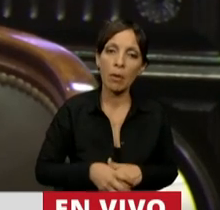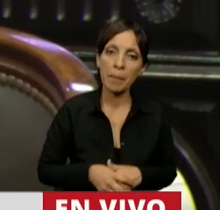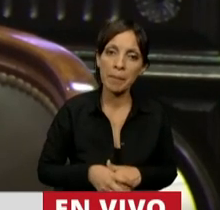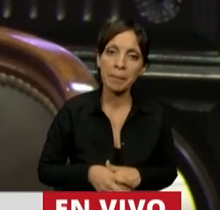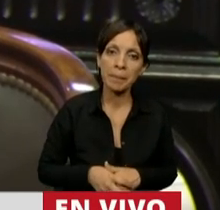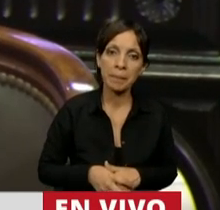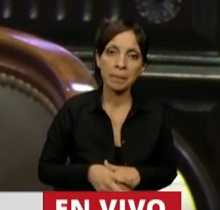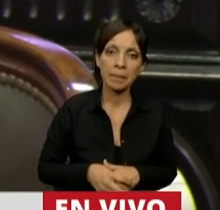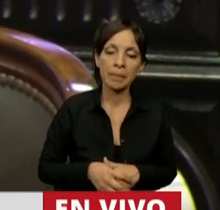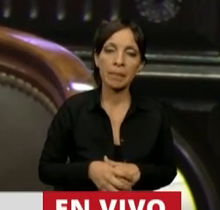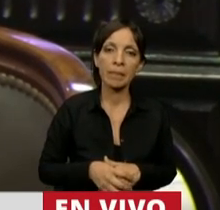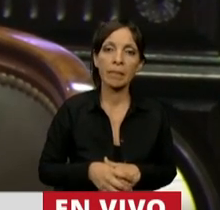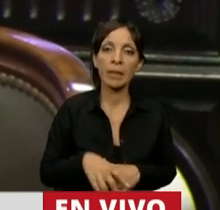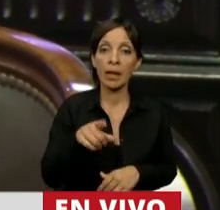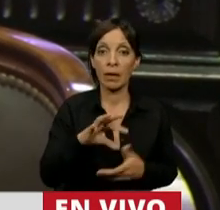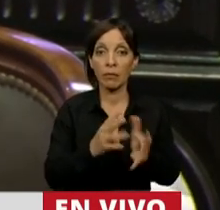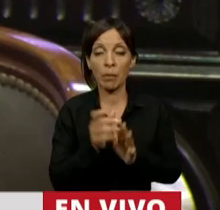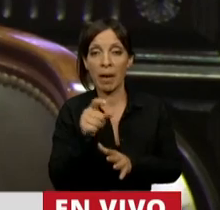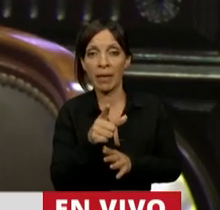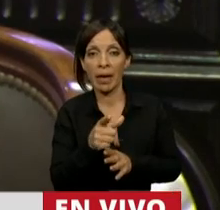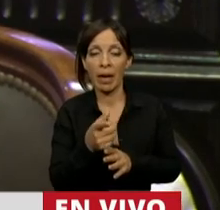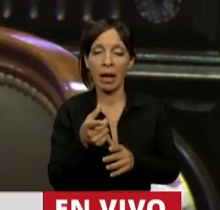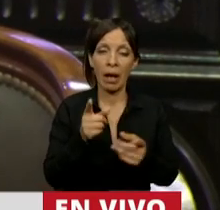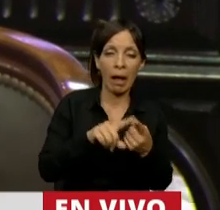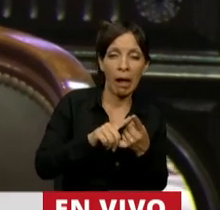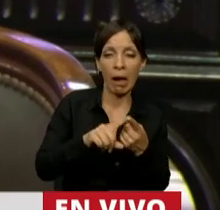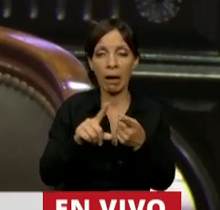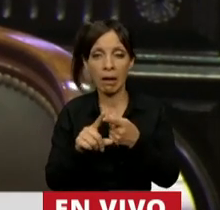que la ambivalencia, la complicidad,